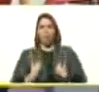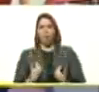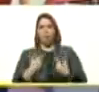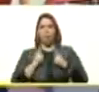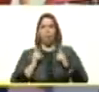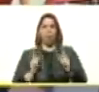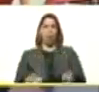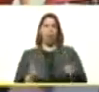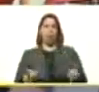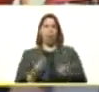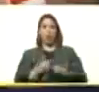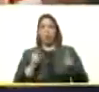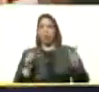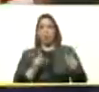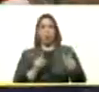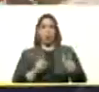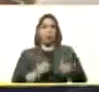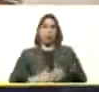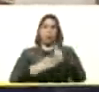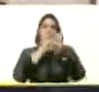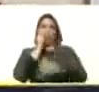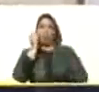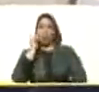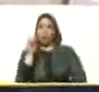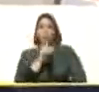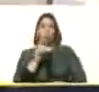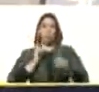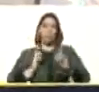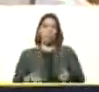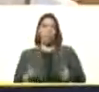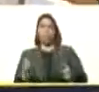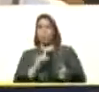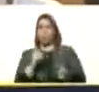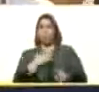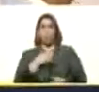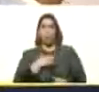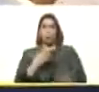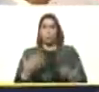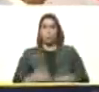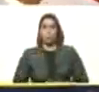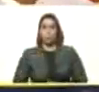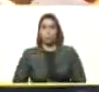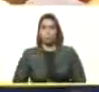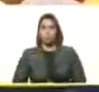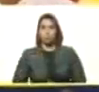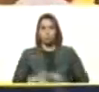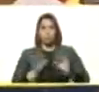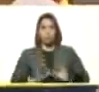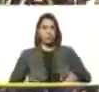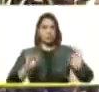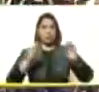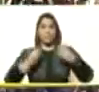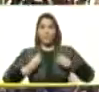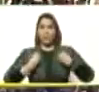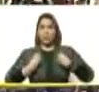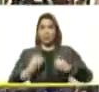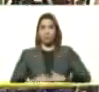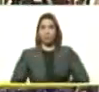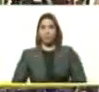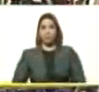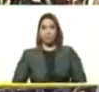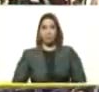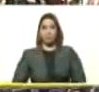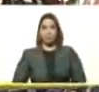líderes, lideresas. No hay que descansar ni un segundo de esta vida en